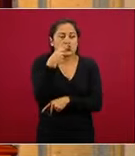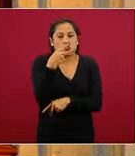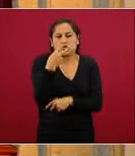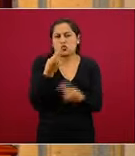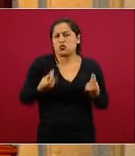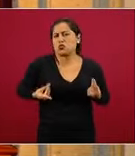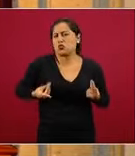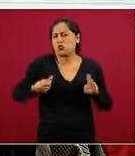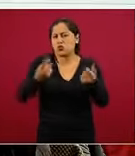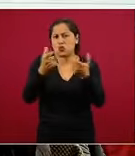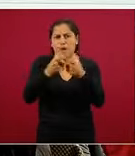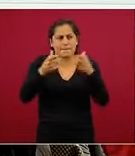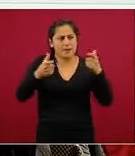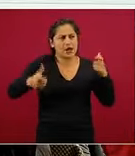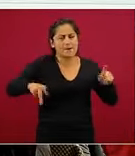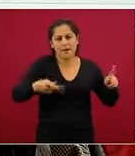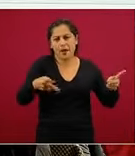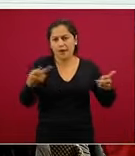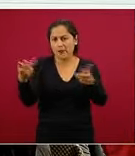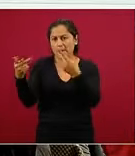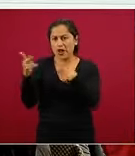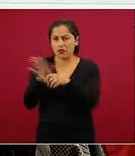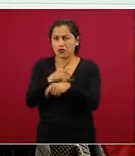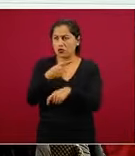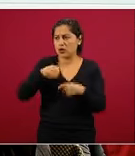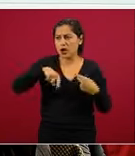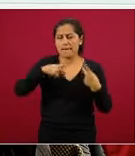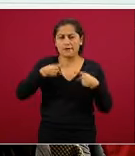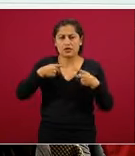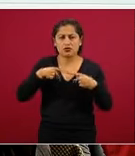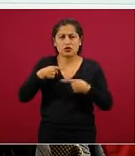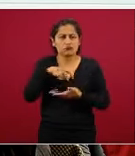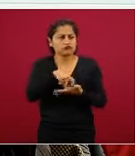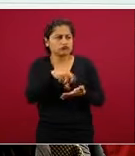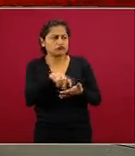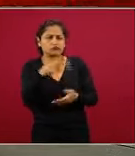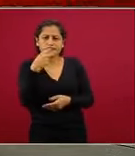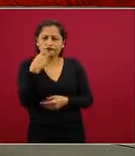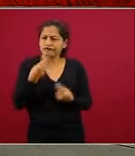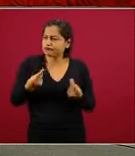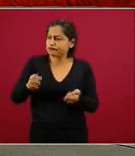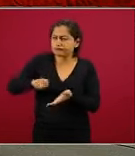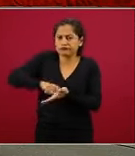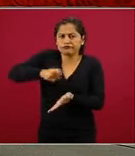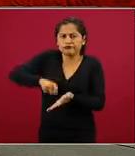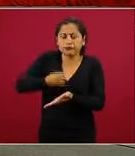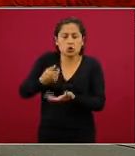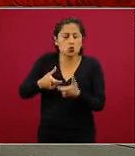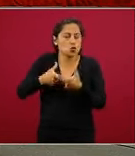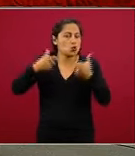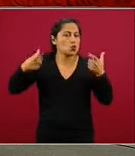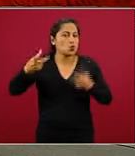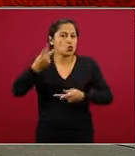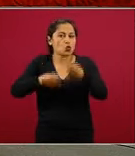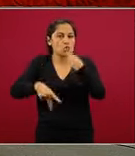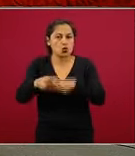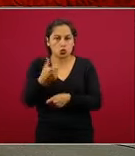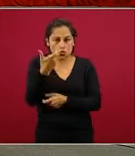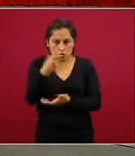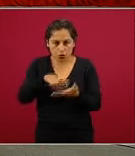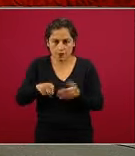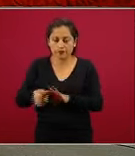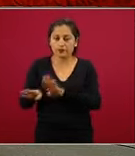totalmente disponible para la gente en cualquier momento y explotó. De la misma manera les comentaré que un irlandés que se llamaba